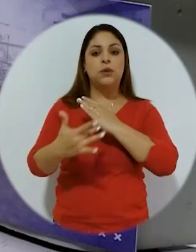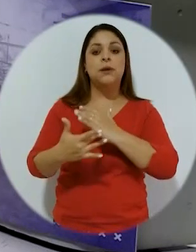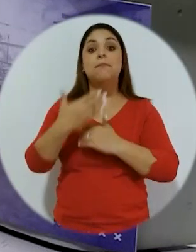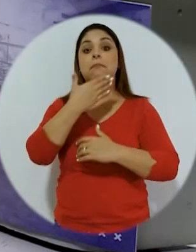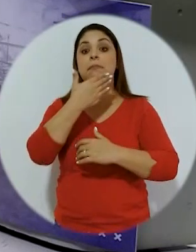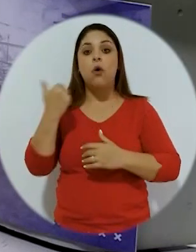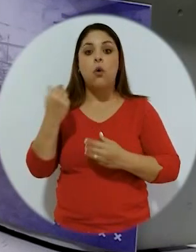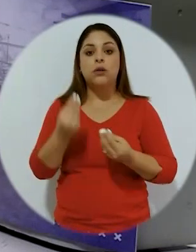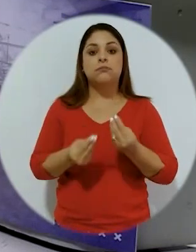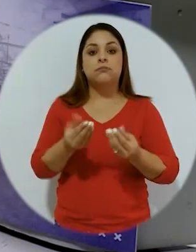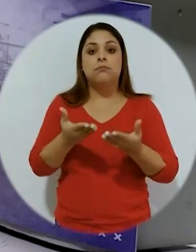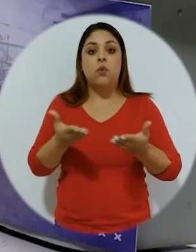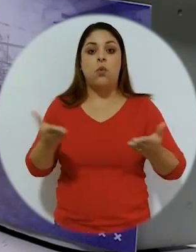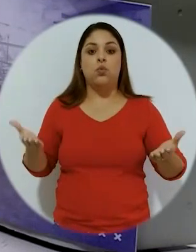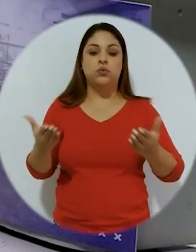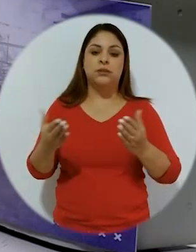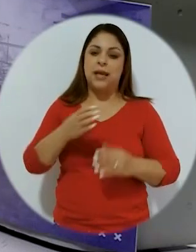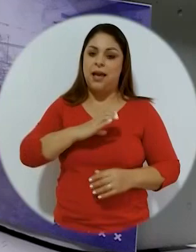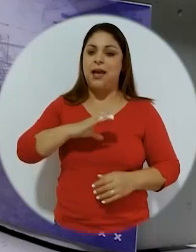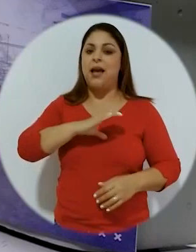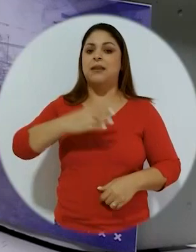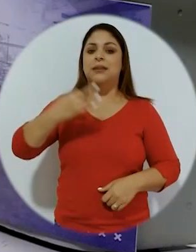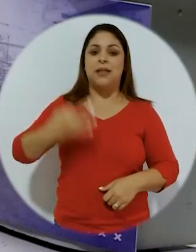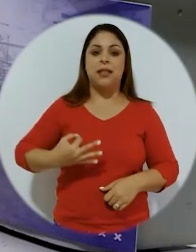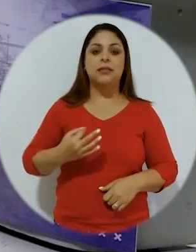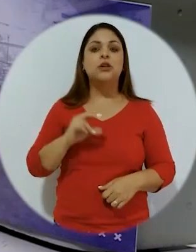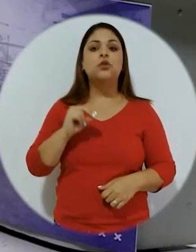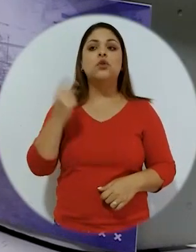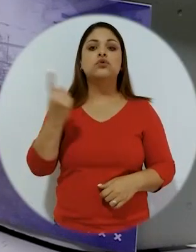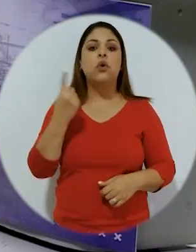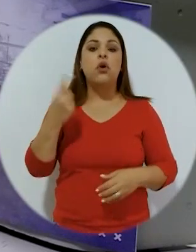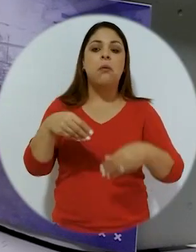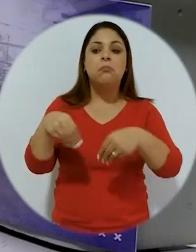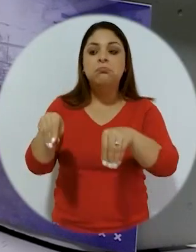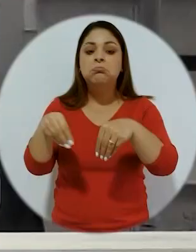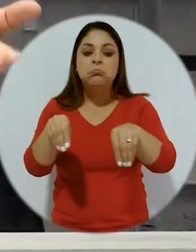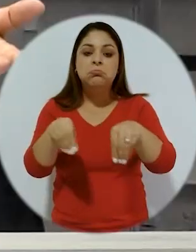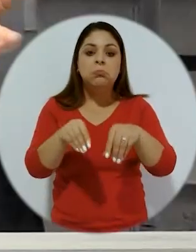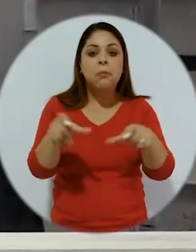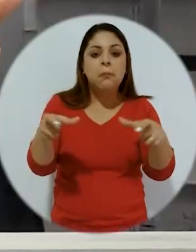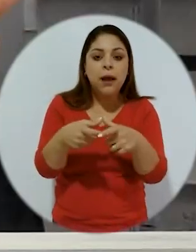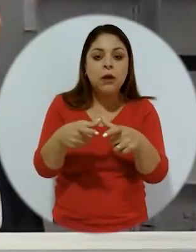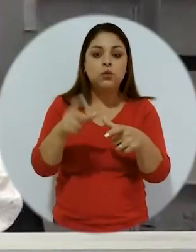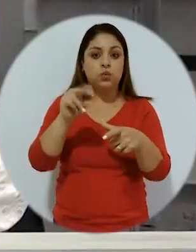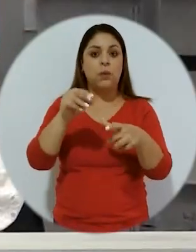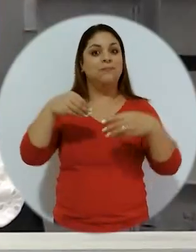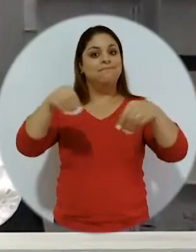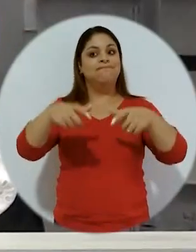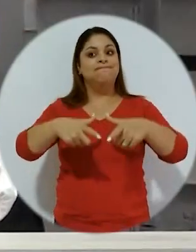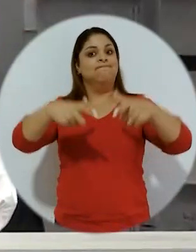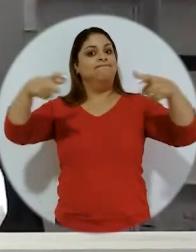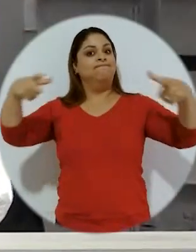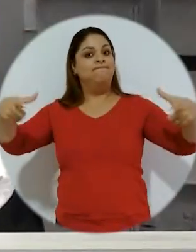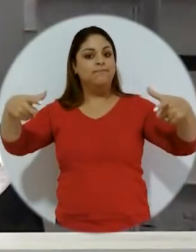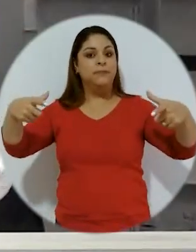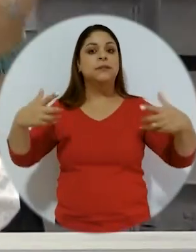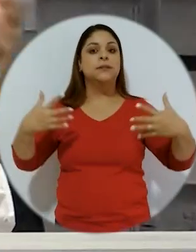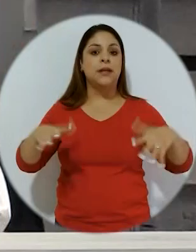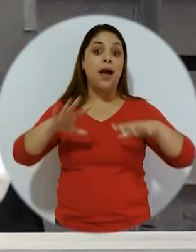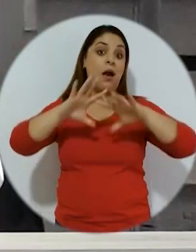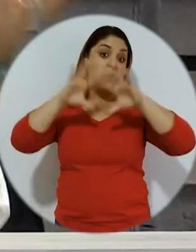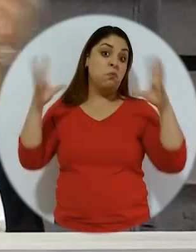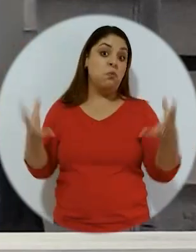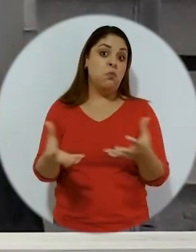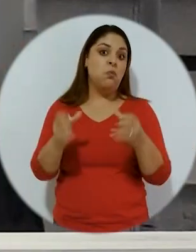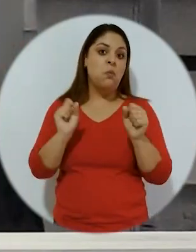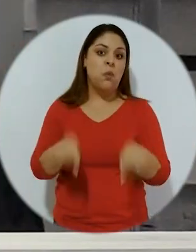mayor calidad para poder llegar a un mercado más competitivo. O sea, no pensar solo en un mercado local, nacional, sino pensar en un mercado